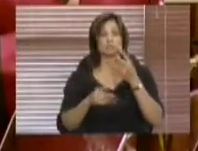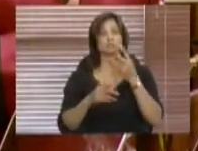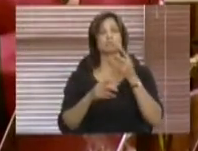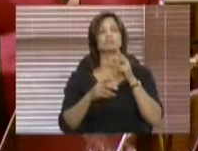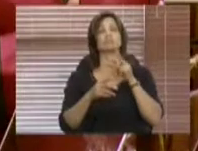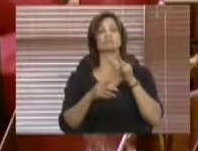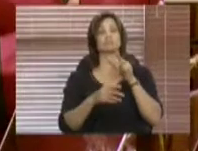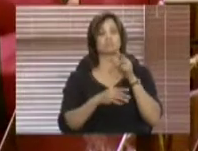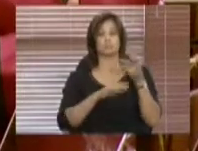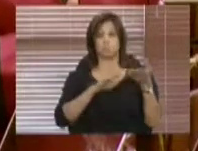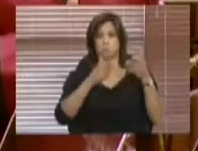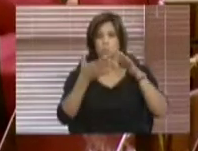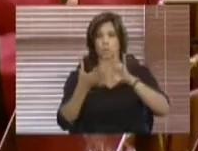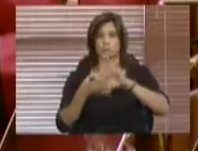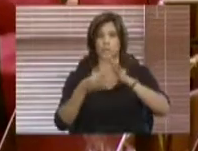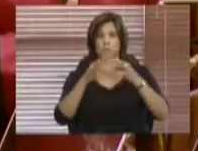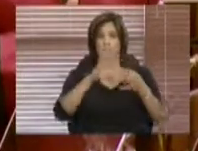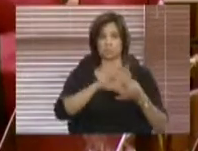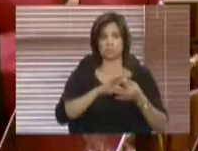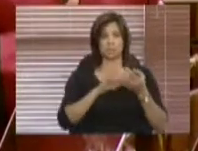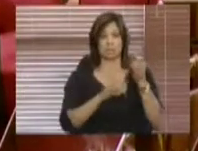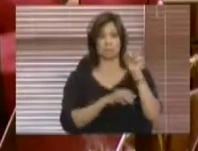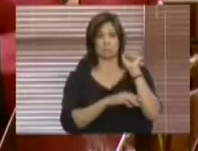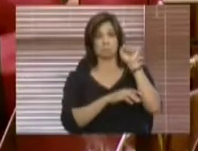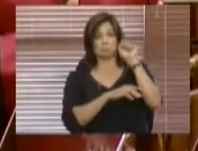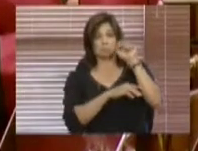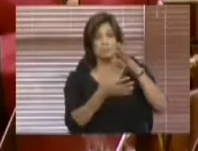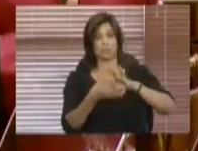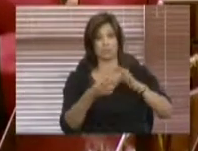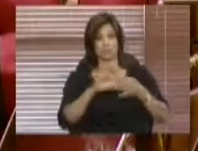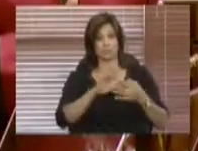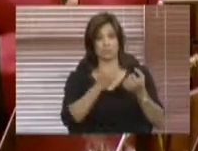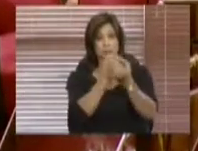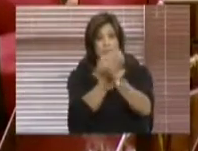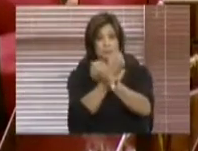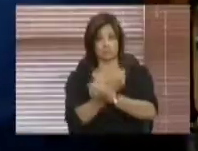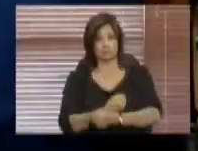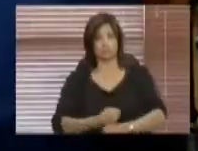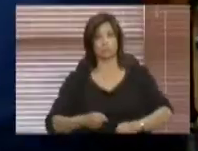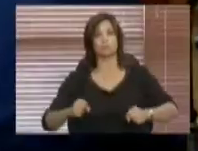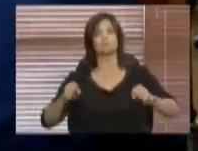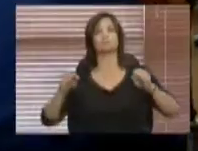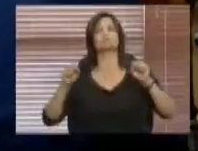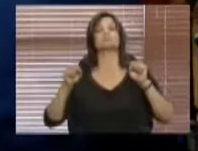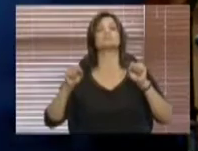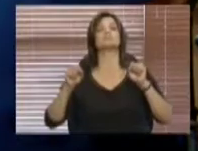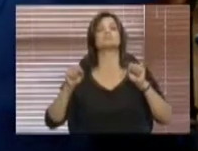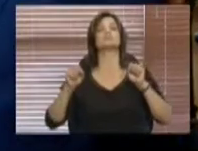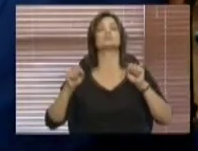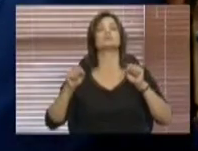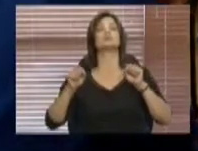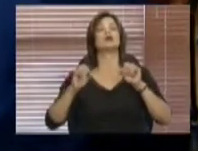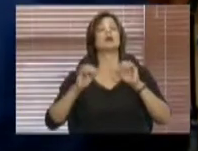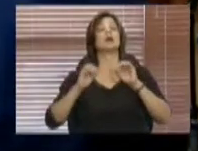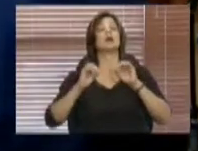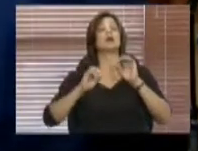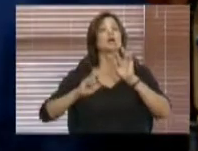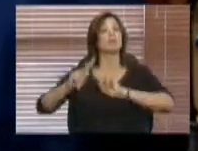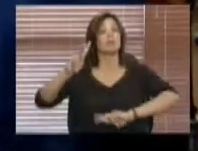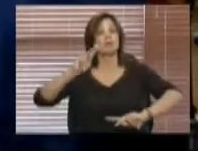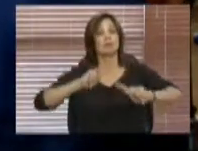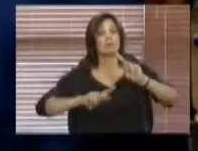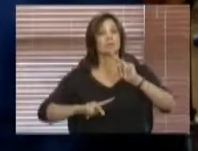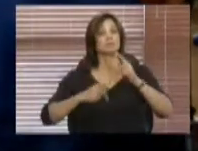bélico reto de muerte sus cadenas de esclavo rompió.